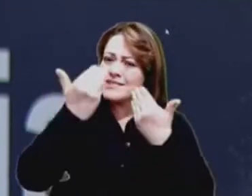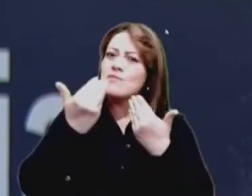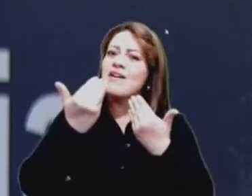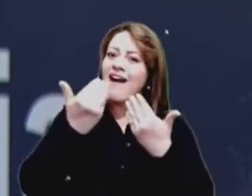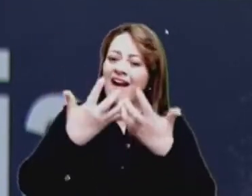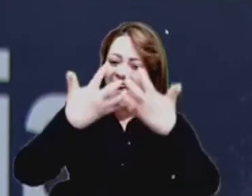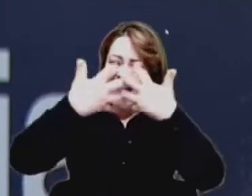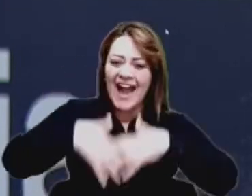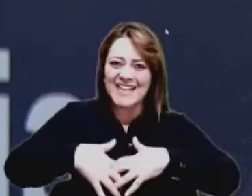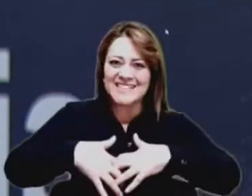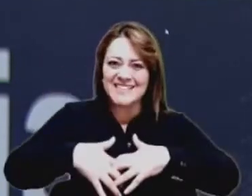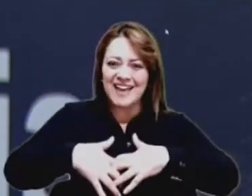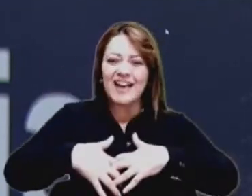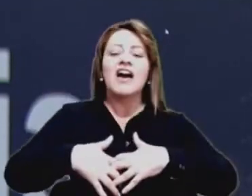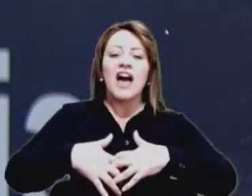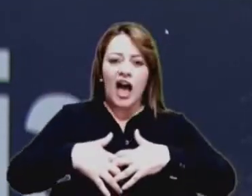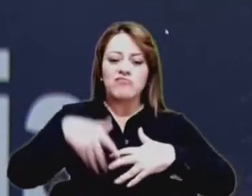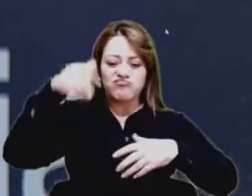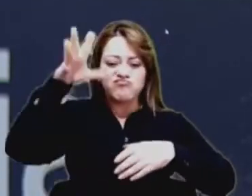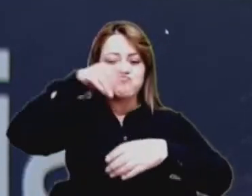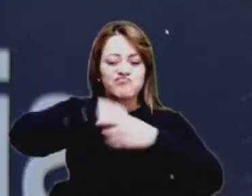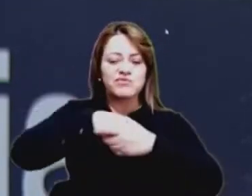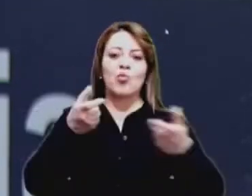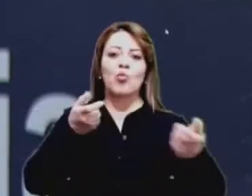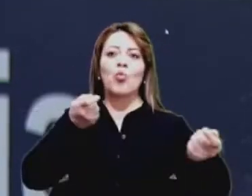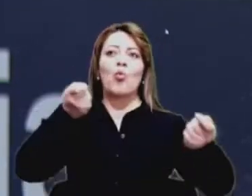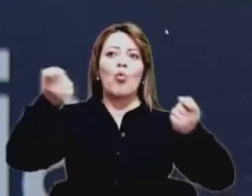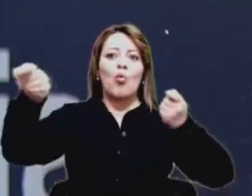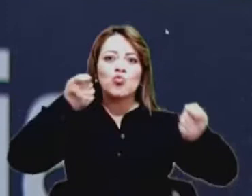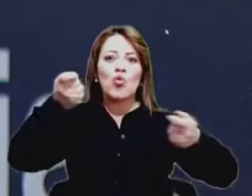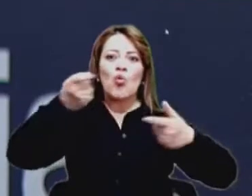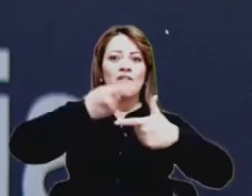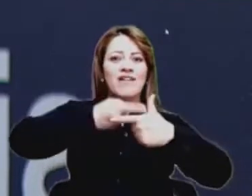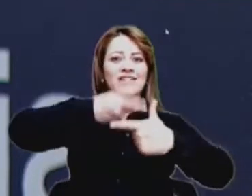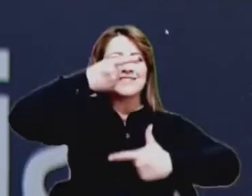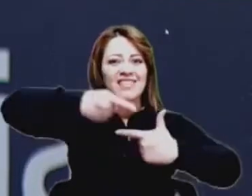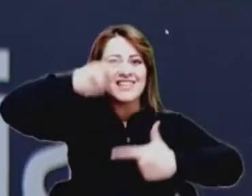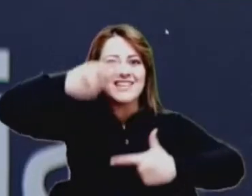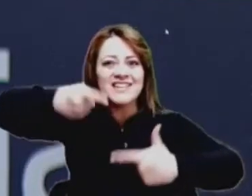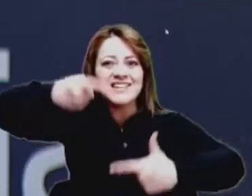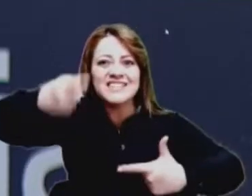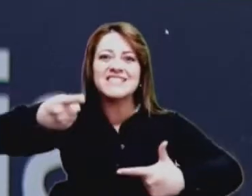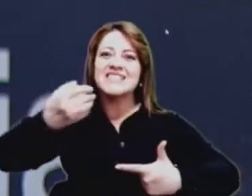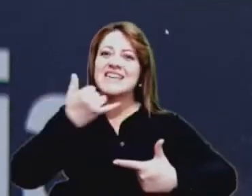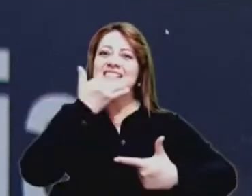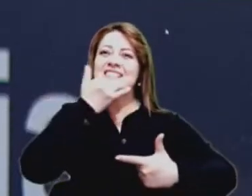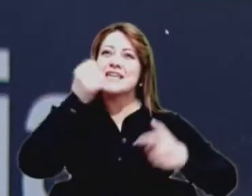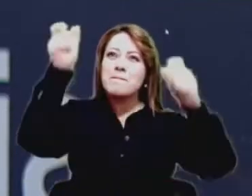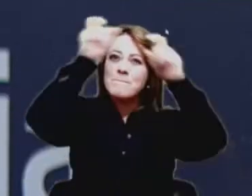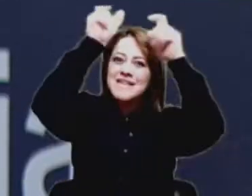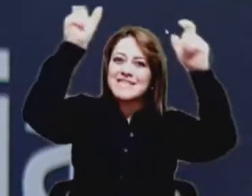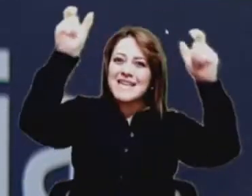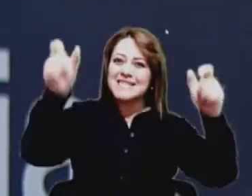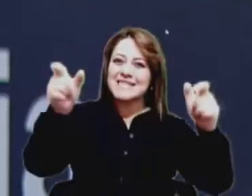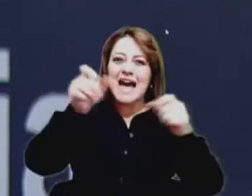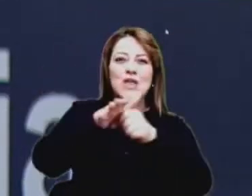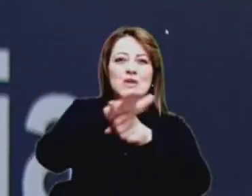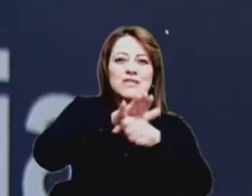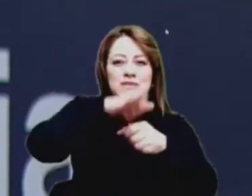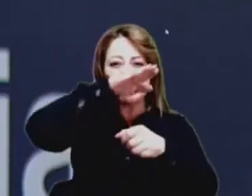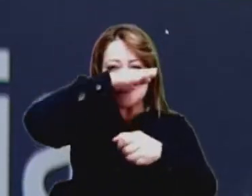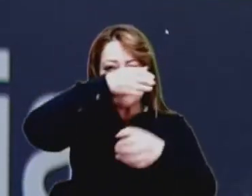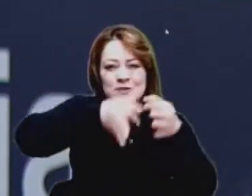llevamos el control y las estadísticas de la litigiosidad que enfrenta el estado un tema que siempre nos ha preocupado